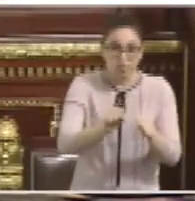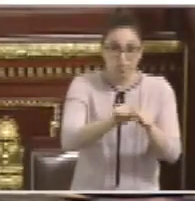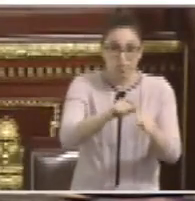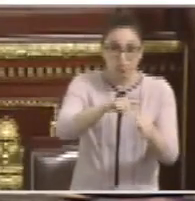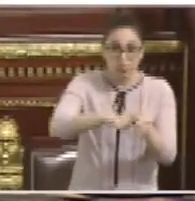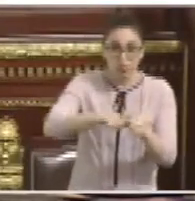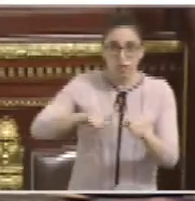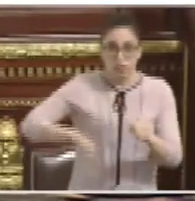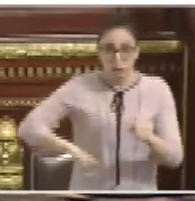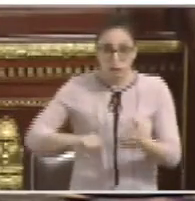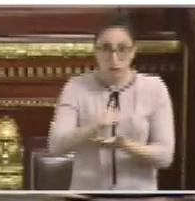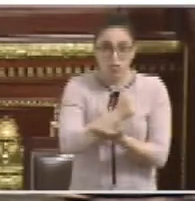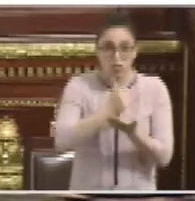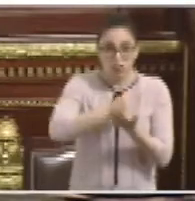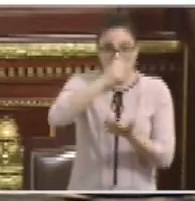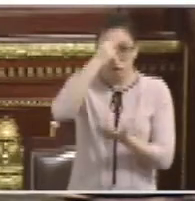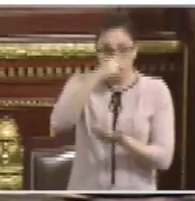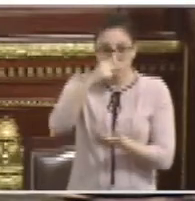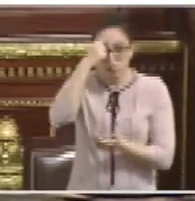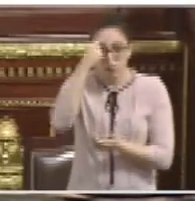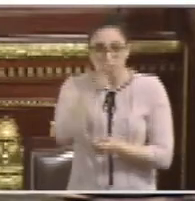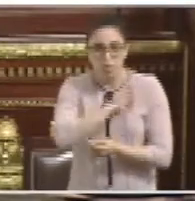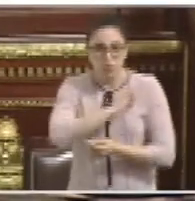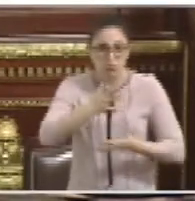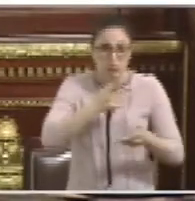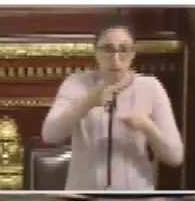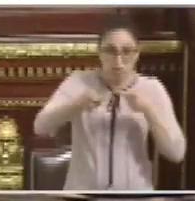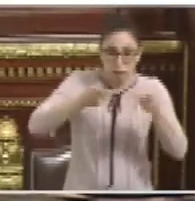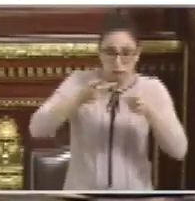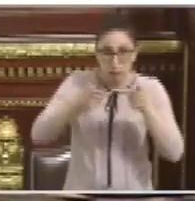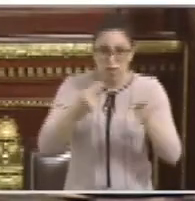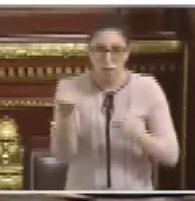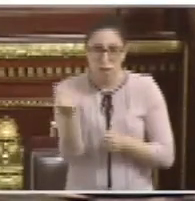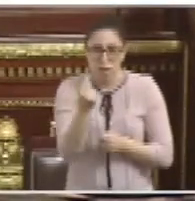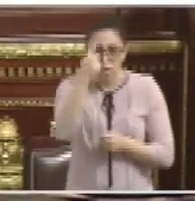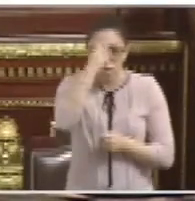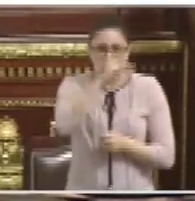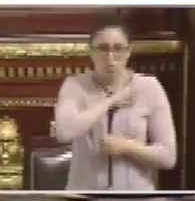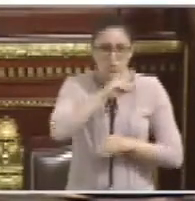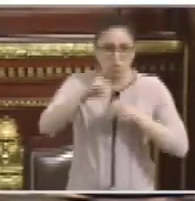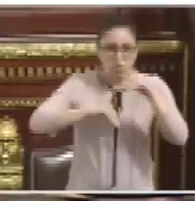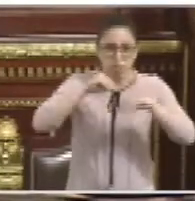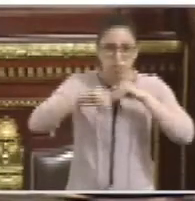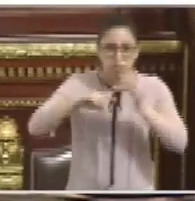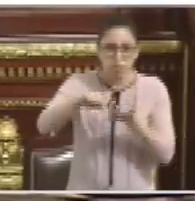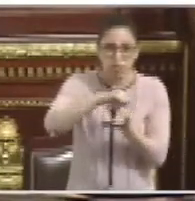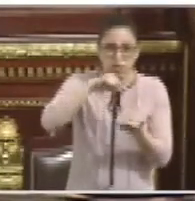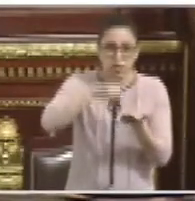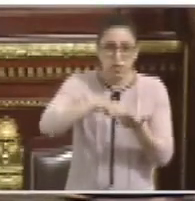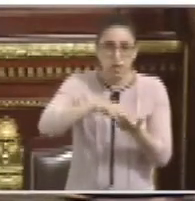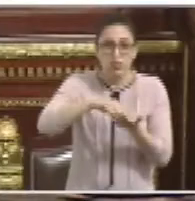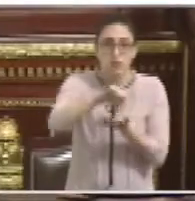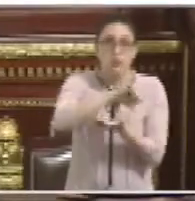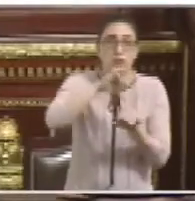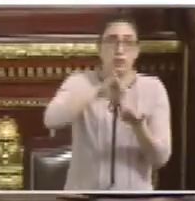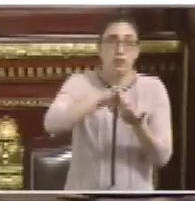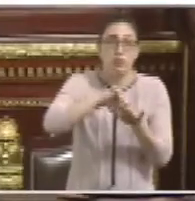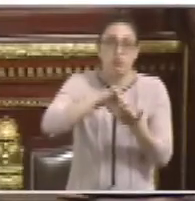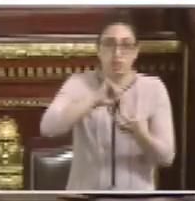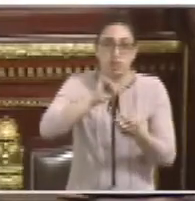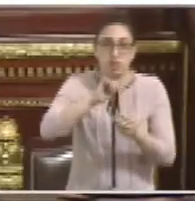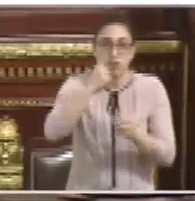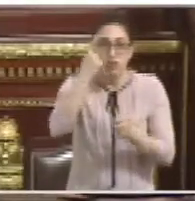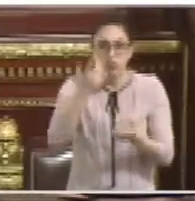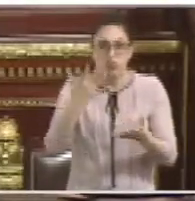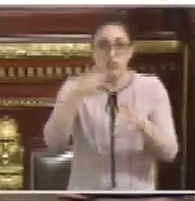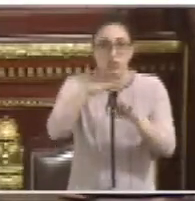Gobierno de la Ciudad de México a que realice las acciones necesarias para reubicar las instalaciones de los centros de asistencia e integración